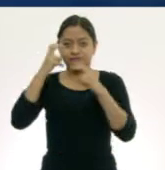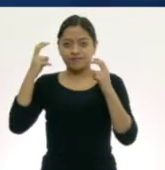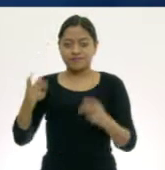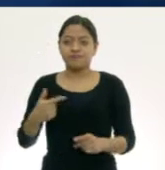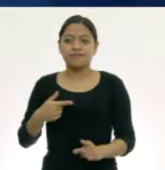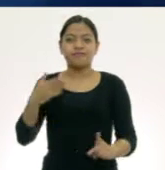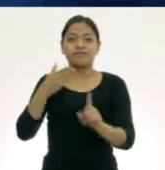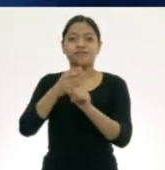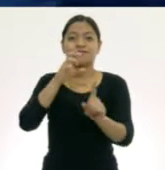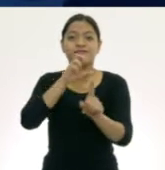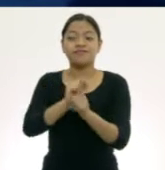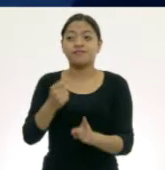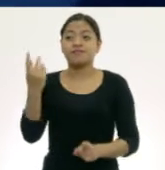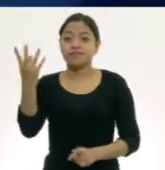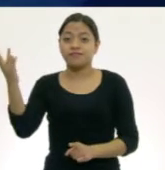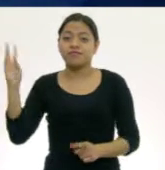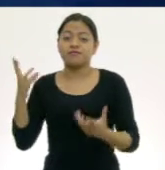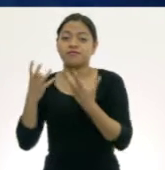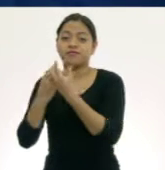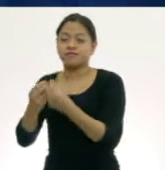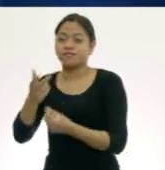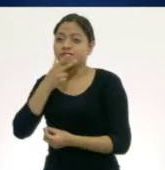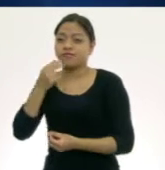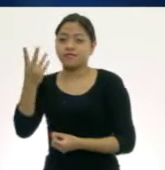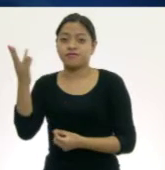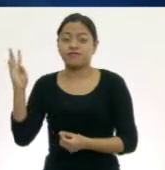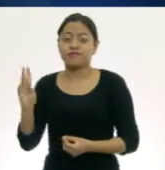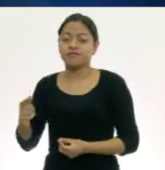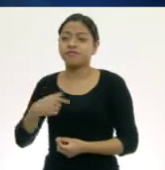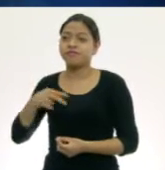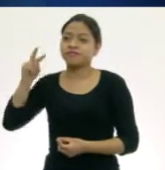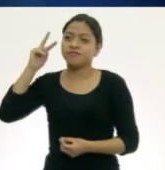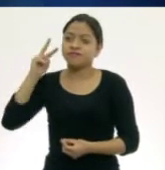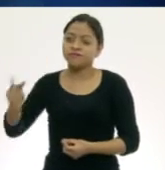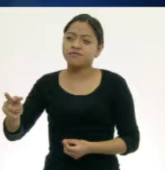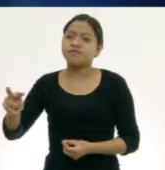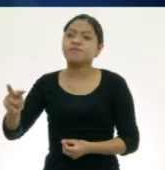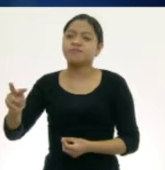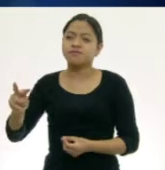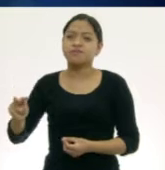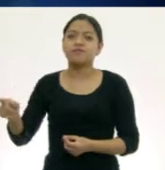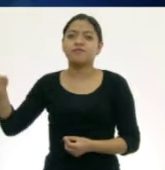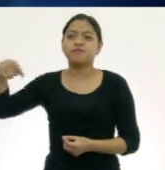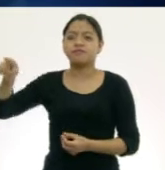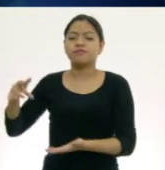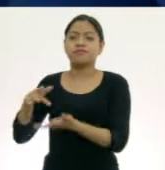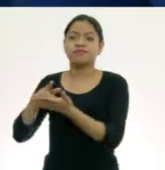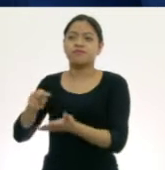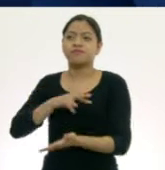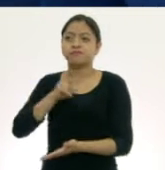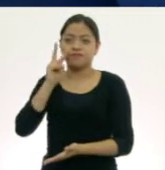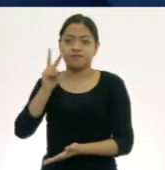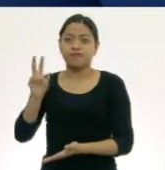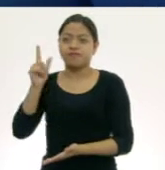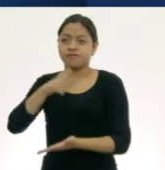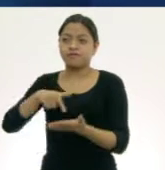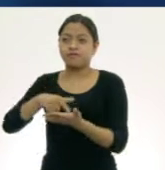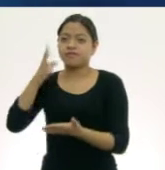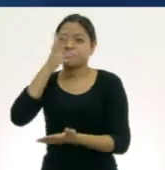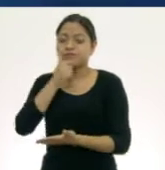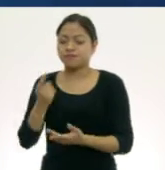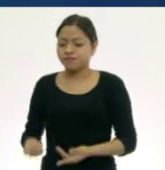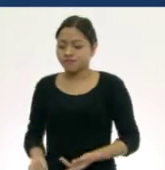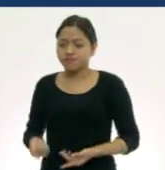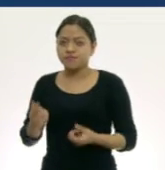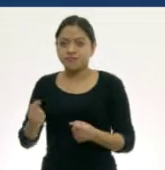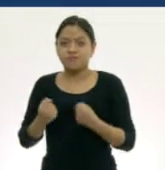con los cuales mi abuelo inventó ese mundo que tuve la fortuna de comprender y habitar con todas mis fuerzas de niña